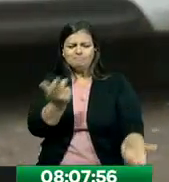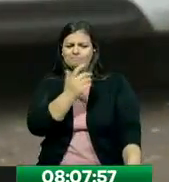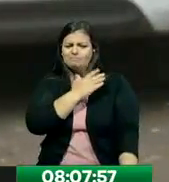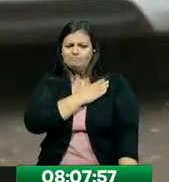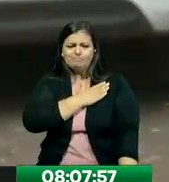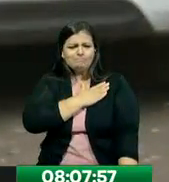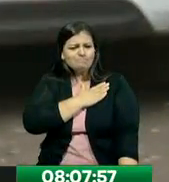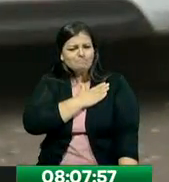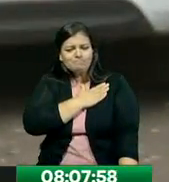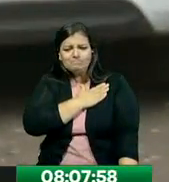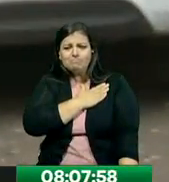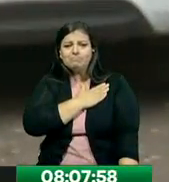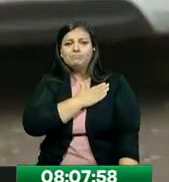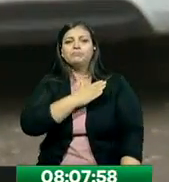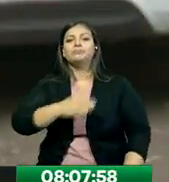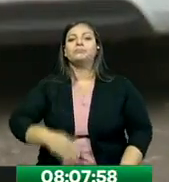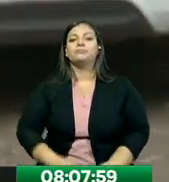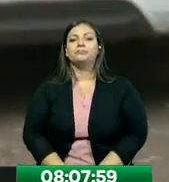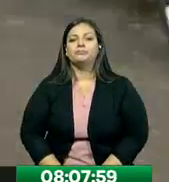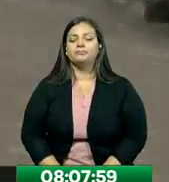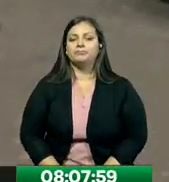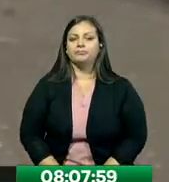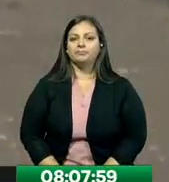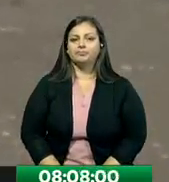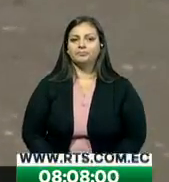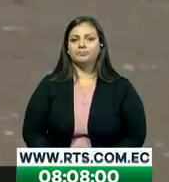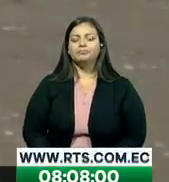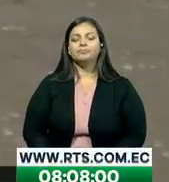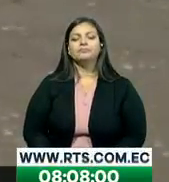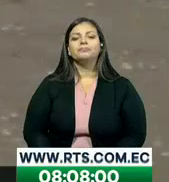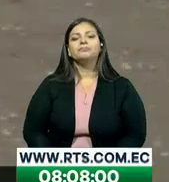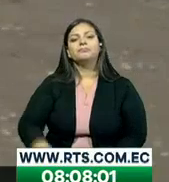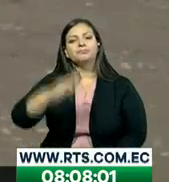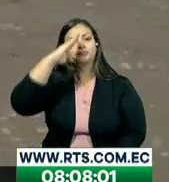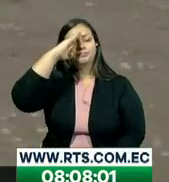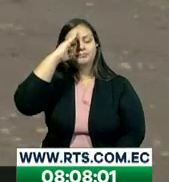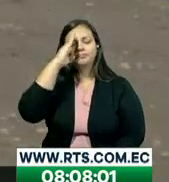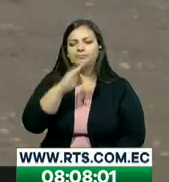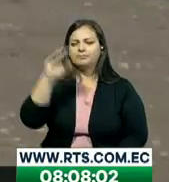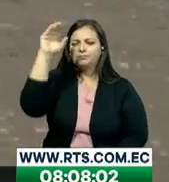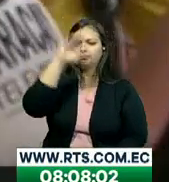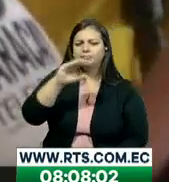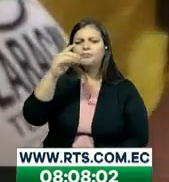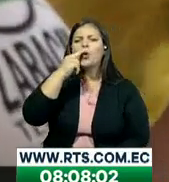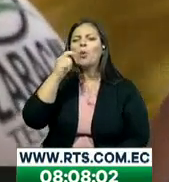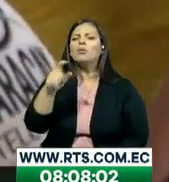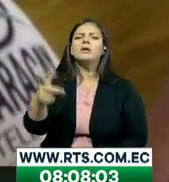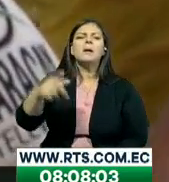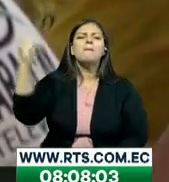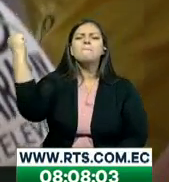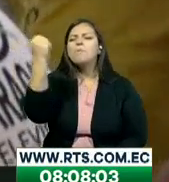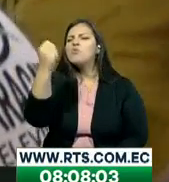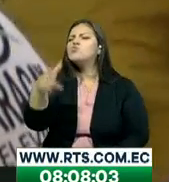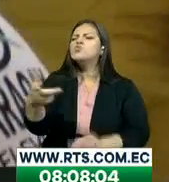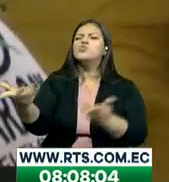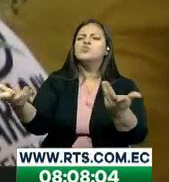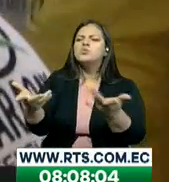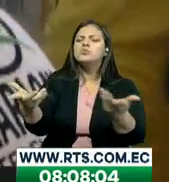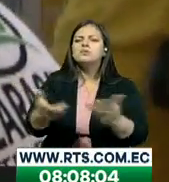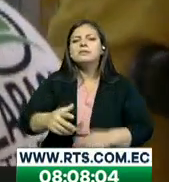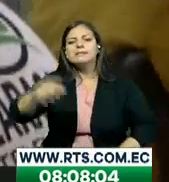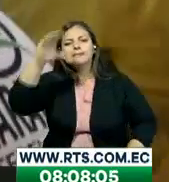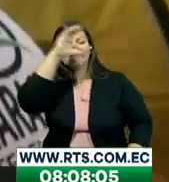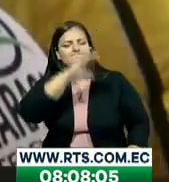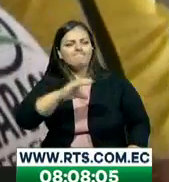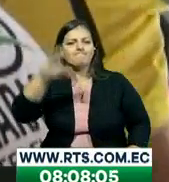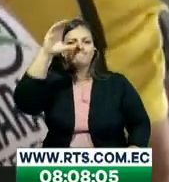tras llegar supuestamente de la ciudad de Quito. Personal policial trabaja para dar con su paradero. Se han revisado las cámaras, se ha podido